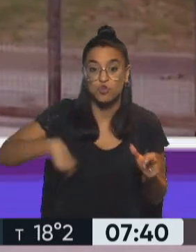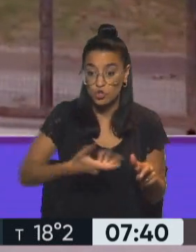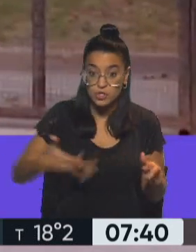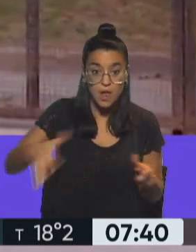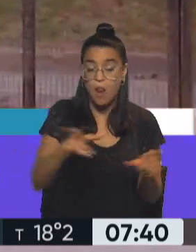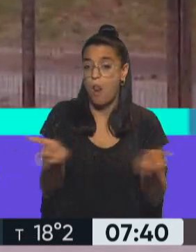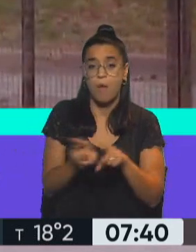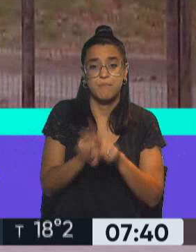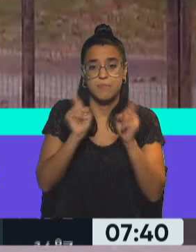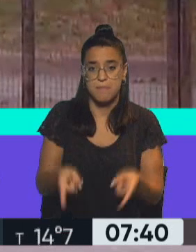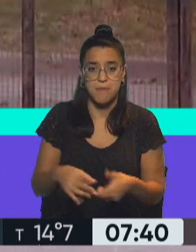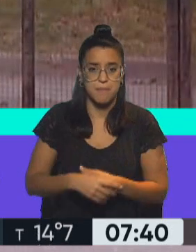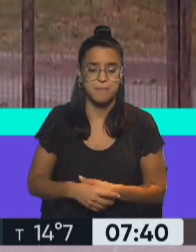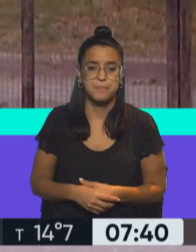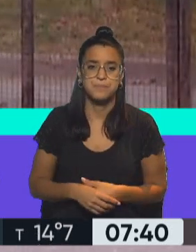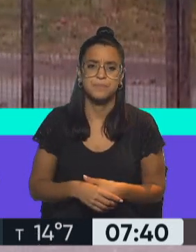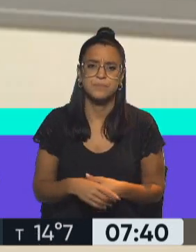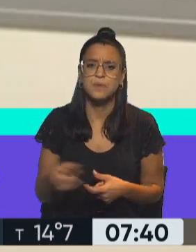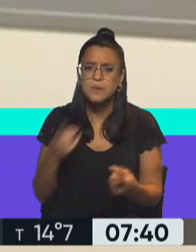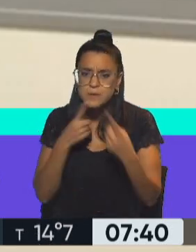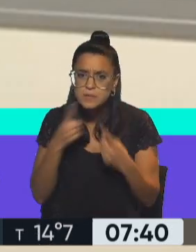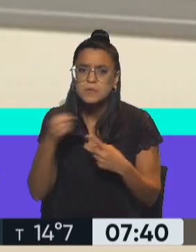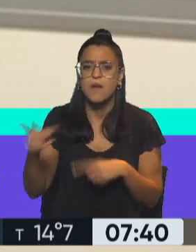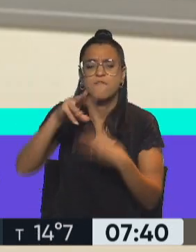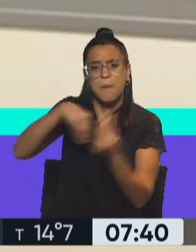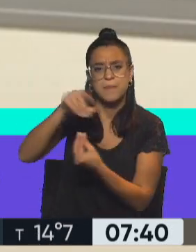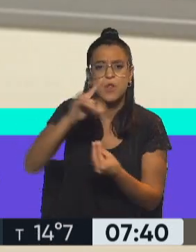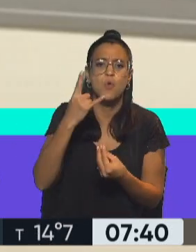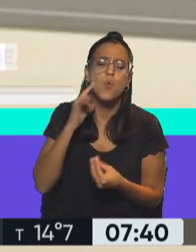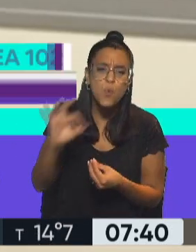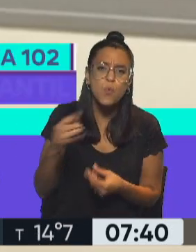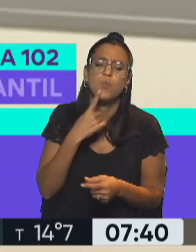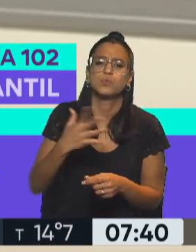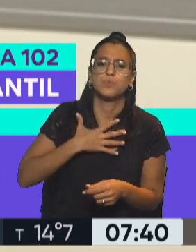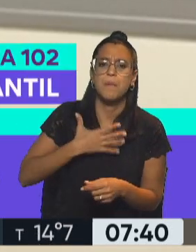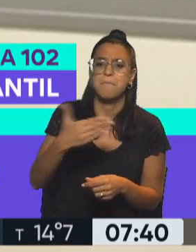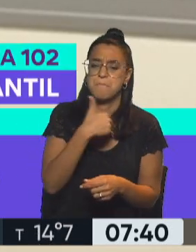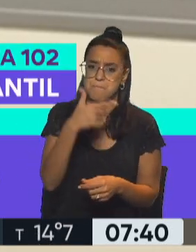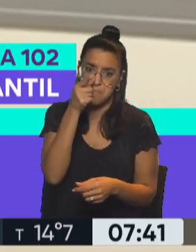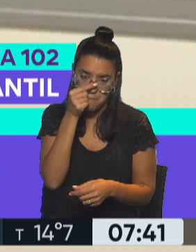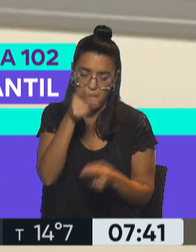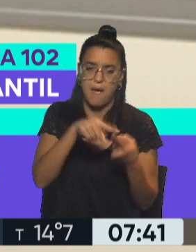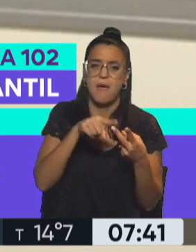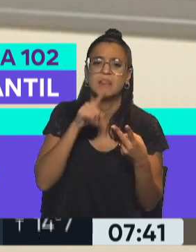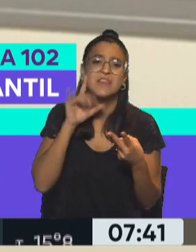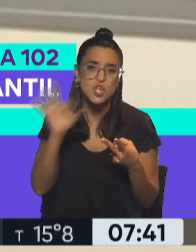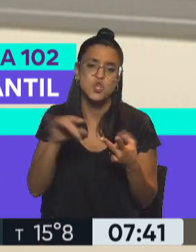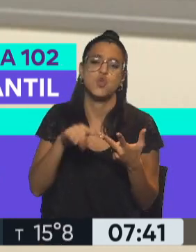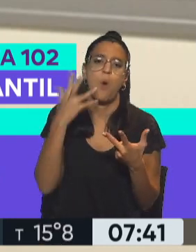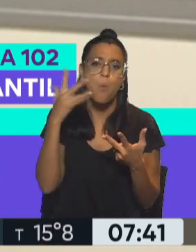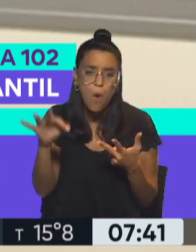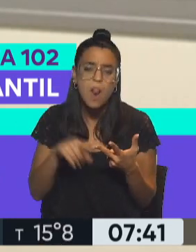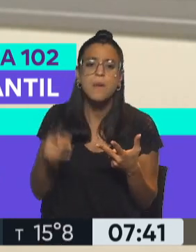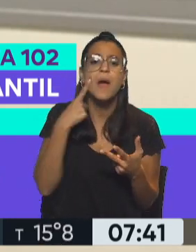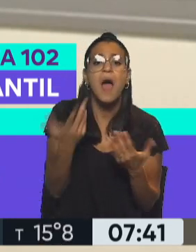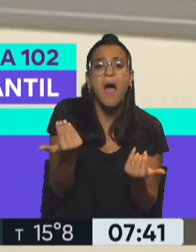lo mismo. Nos entrevistamos con la familia de Lucio, con las víctimas en directas, con el papá y con sus tíos y abuelos, para realizar